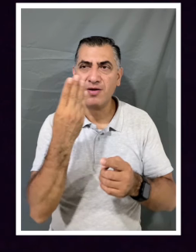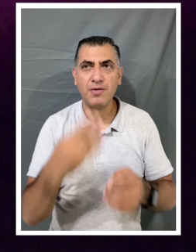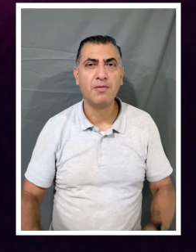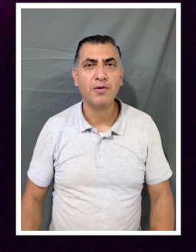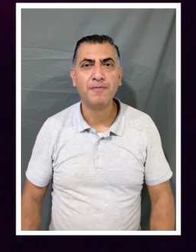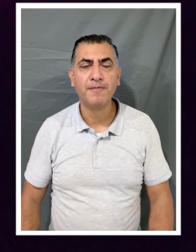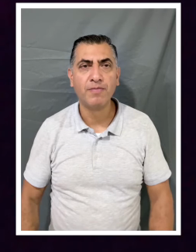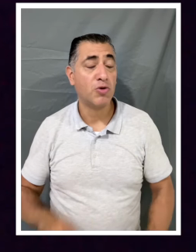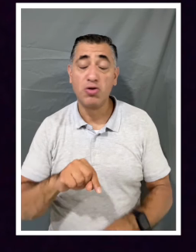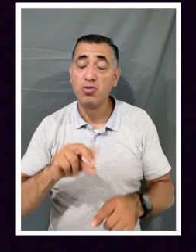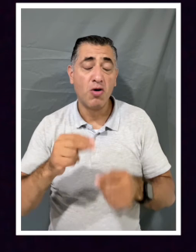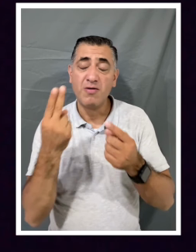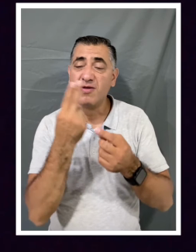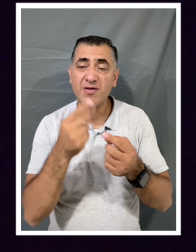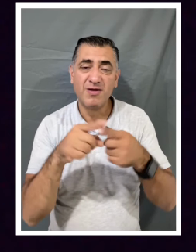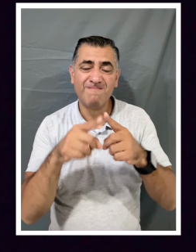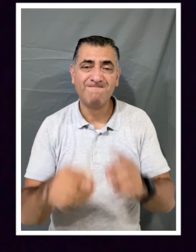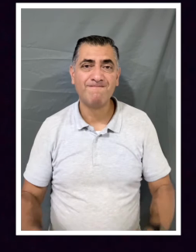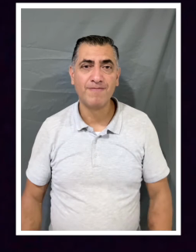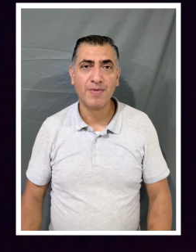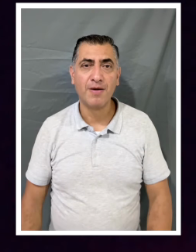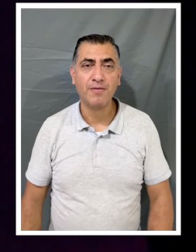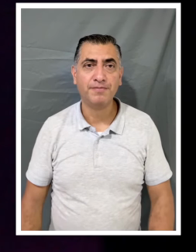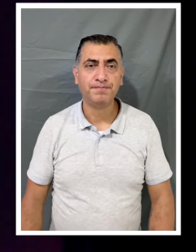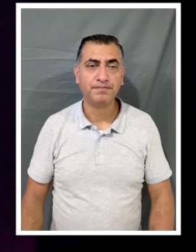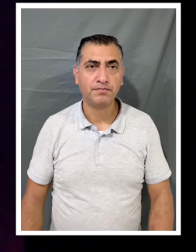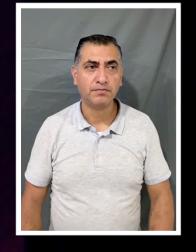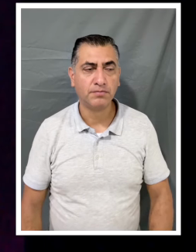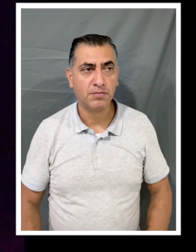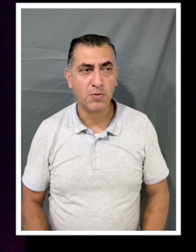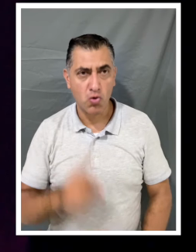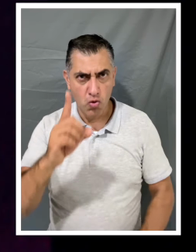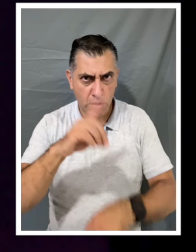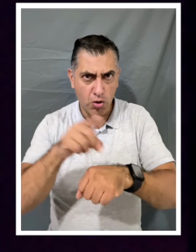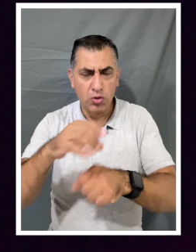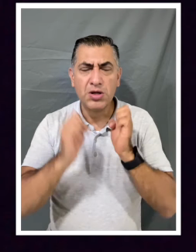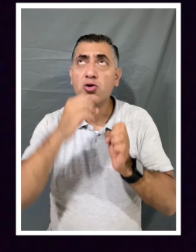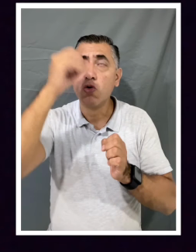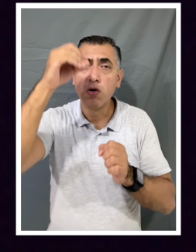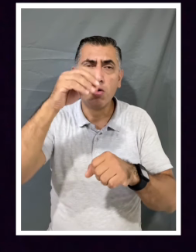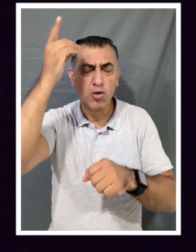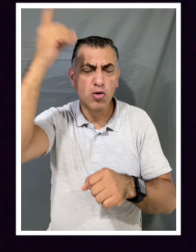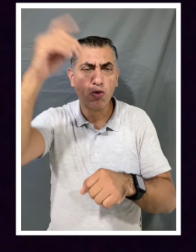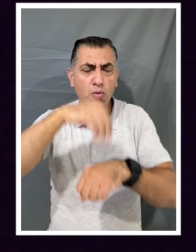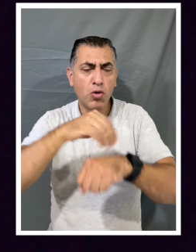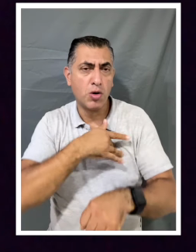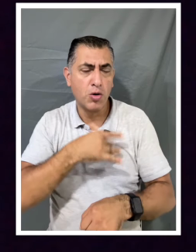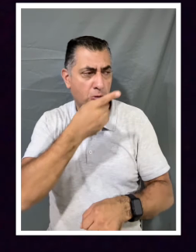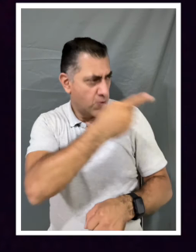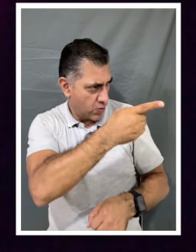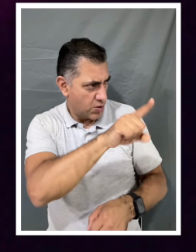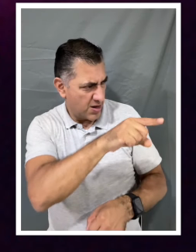de Dios no contradice la palabra de Dios Ahora quiero detenerme aquí un momento si un día tú estás orando y Dios pone en tu corazón